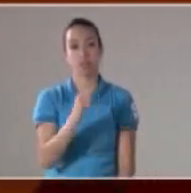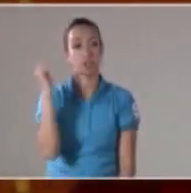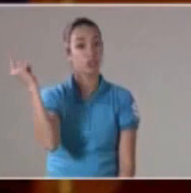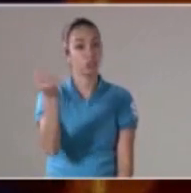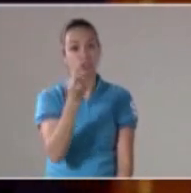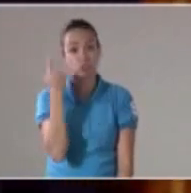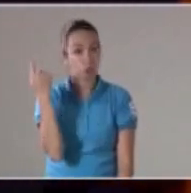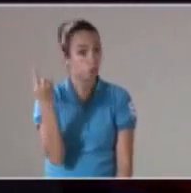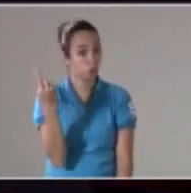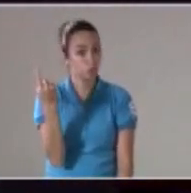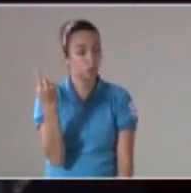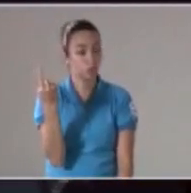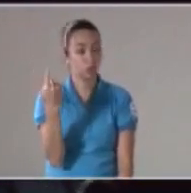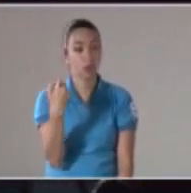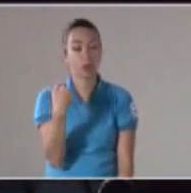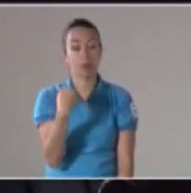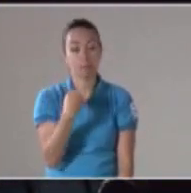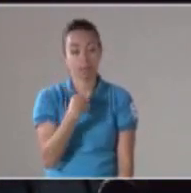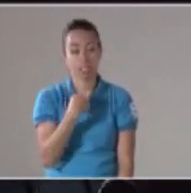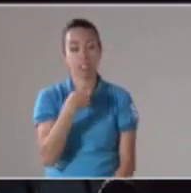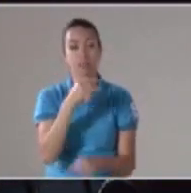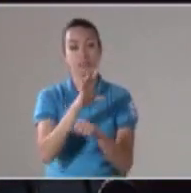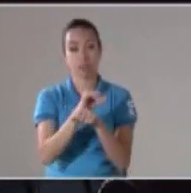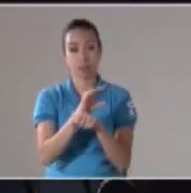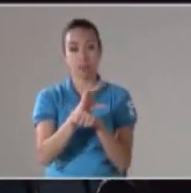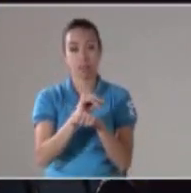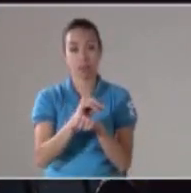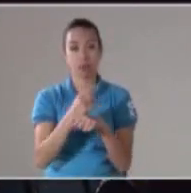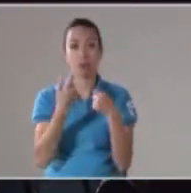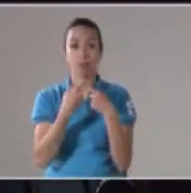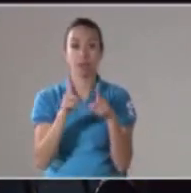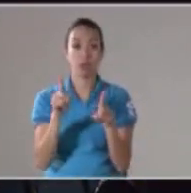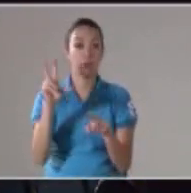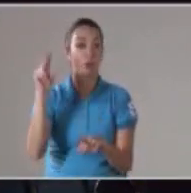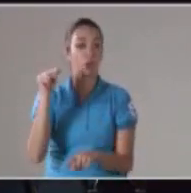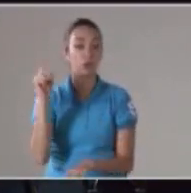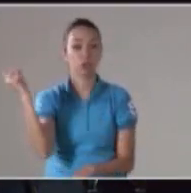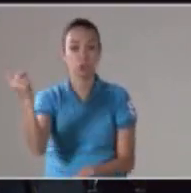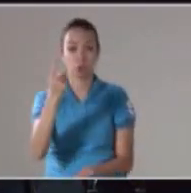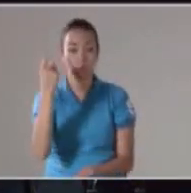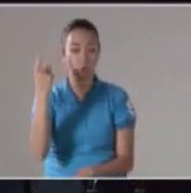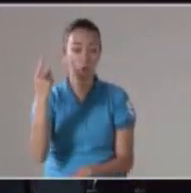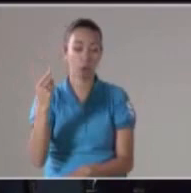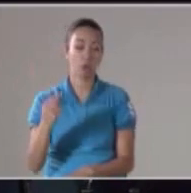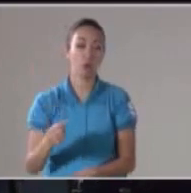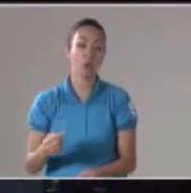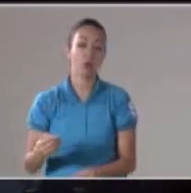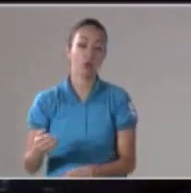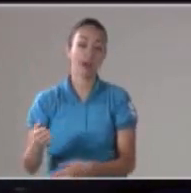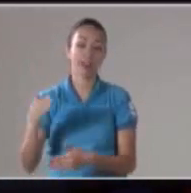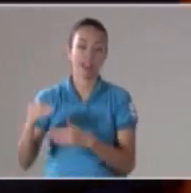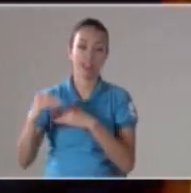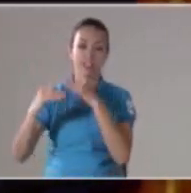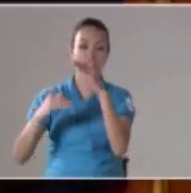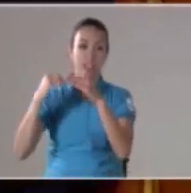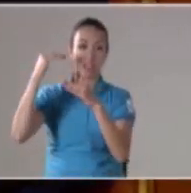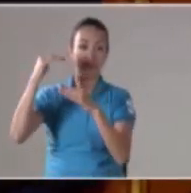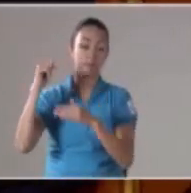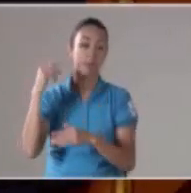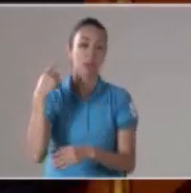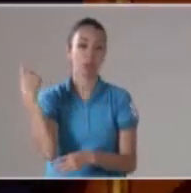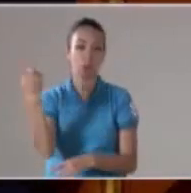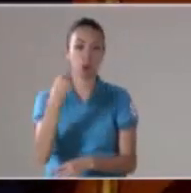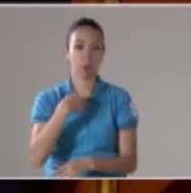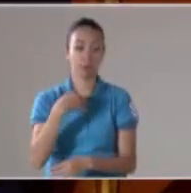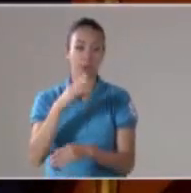todo me es lícito, pero no todo edifica. Todo me es lícito,